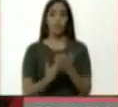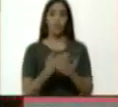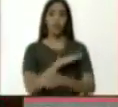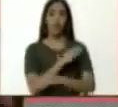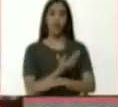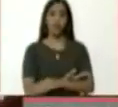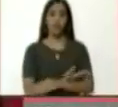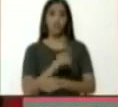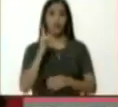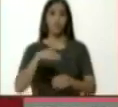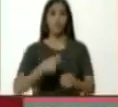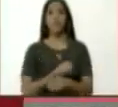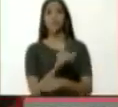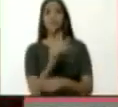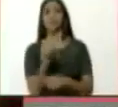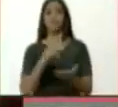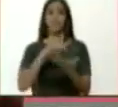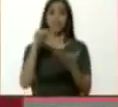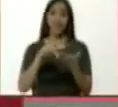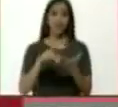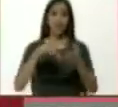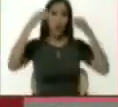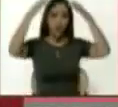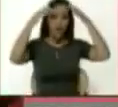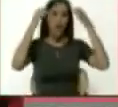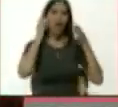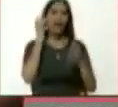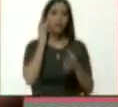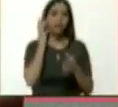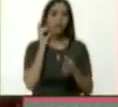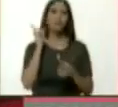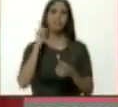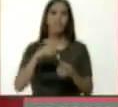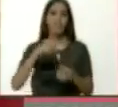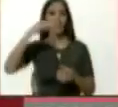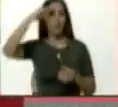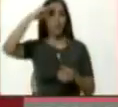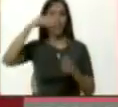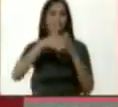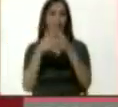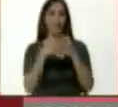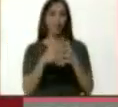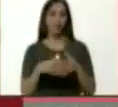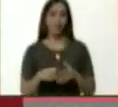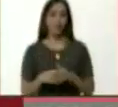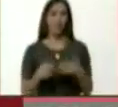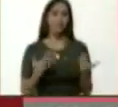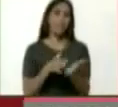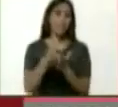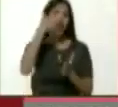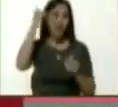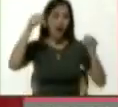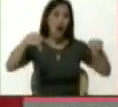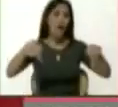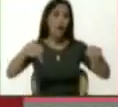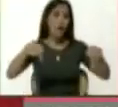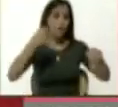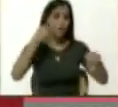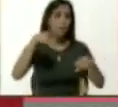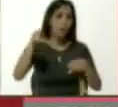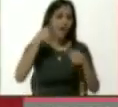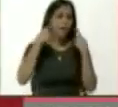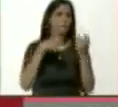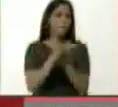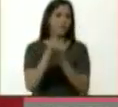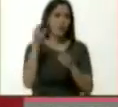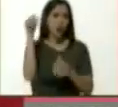también multinacional, los cascos azules, pero llegaron también los marines. ¿Qué está pasando en Haití en este momento? Bueno, lo que está pasando en Haití en este